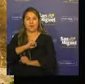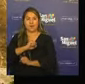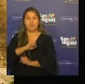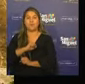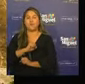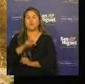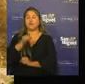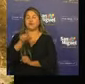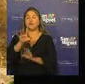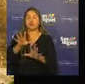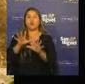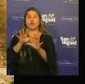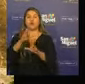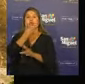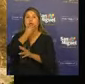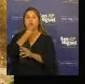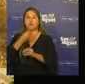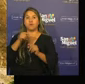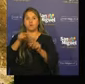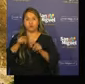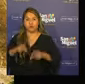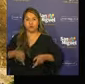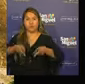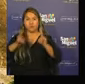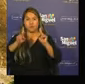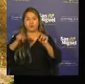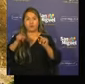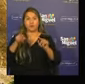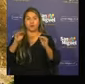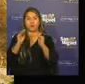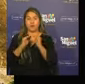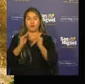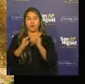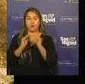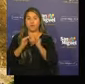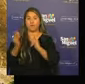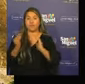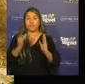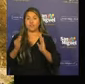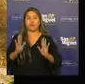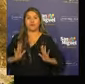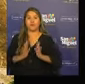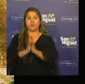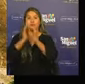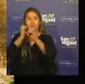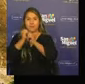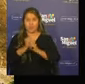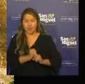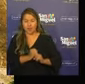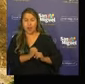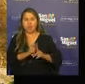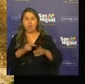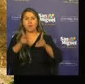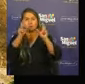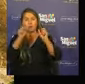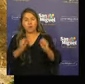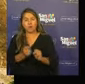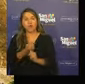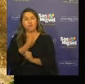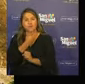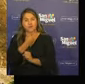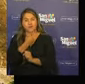ser hermoso, que va a permitir que vecinas y vecinos de San Miguel puedan